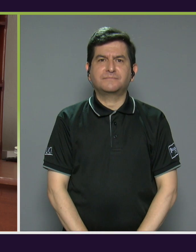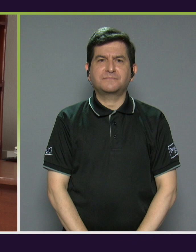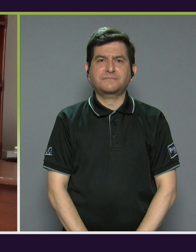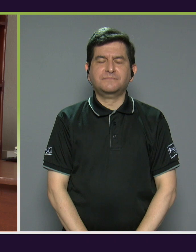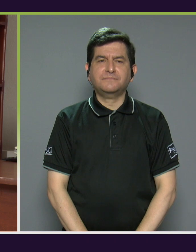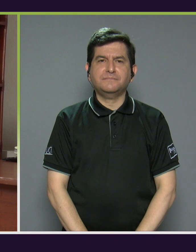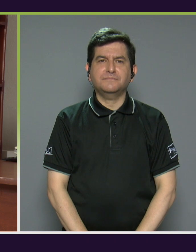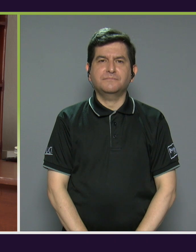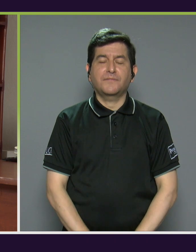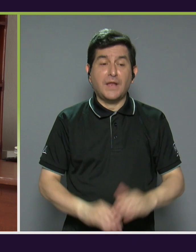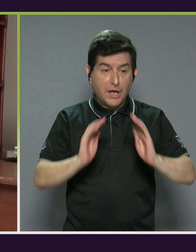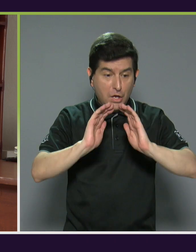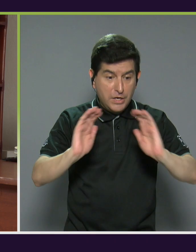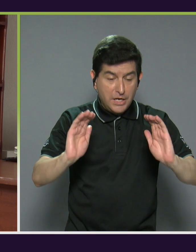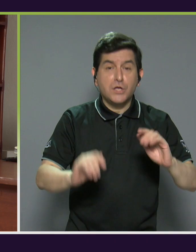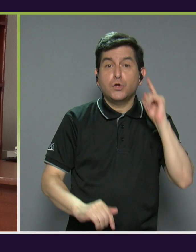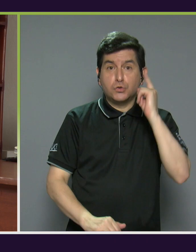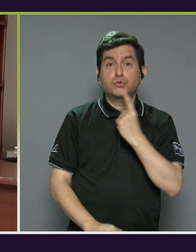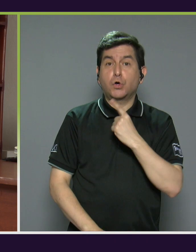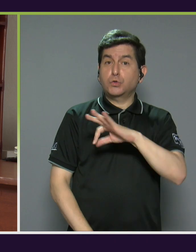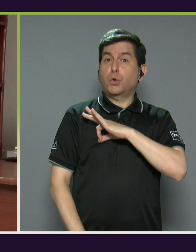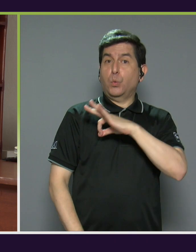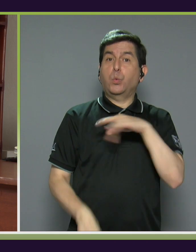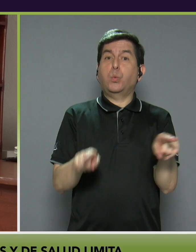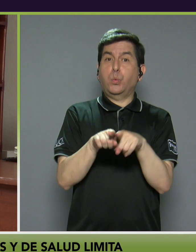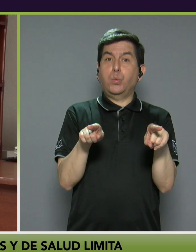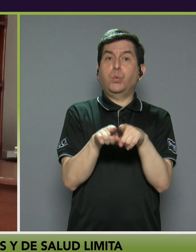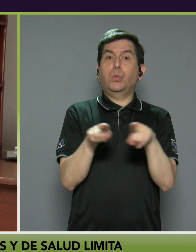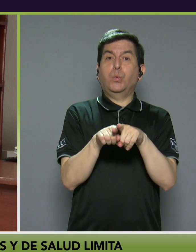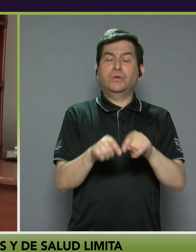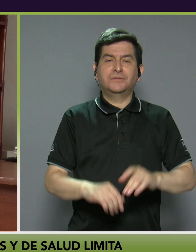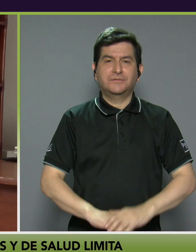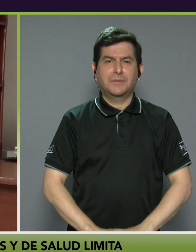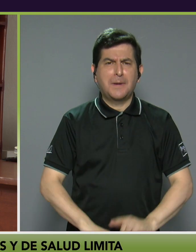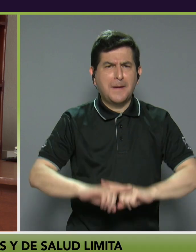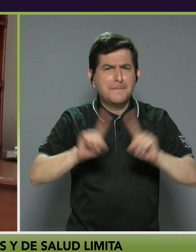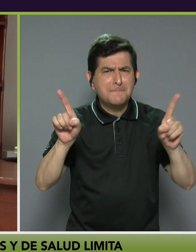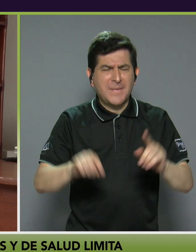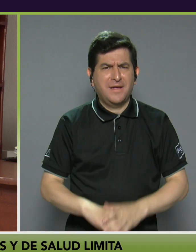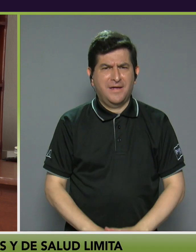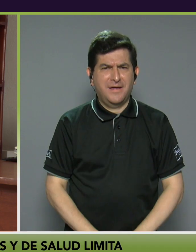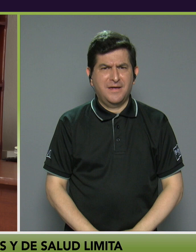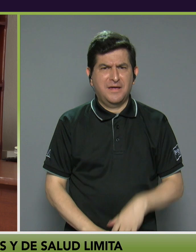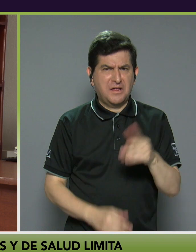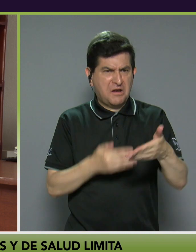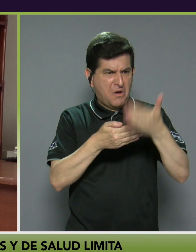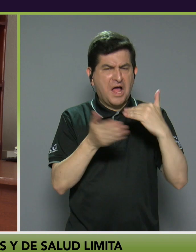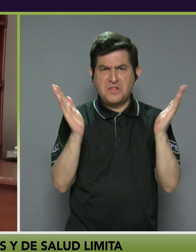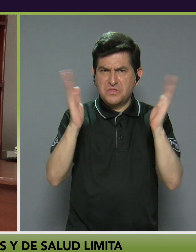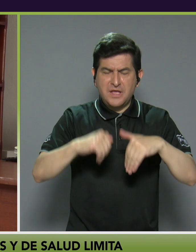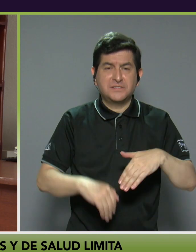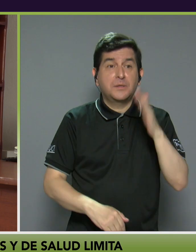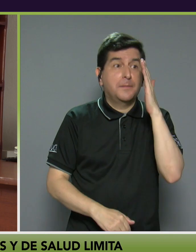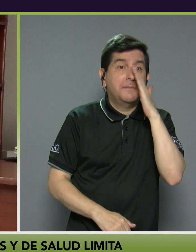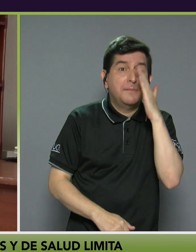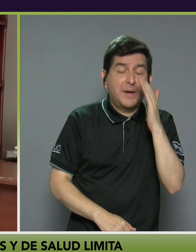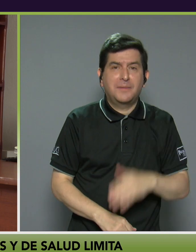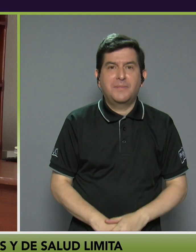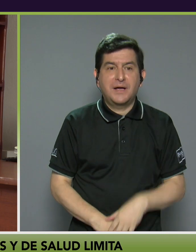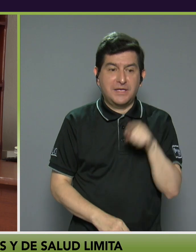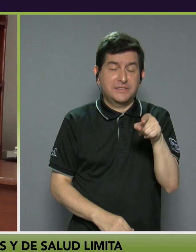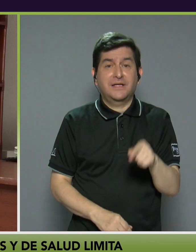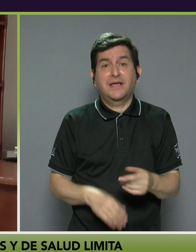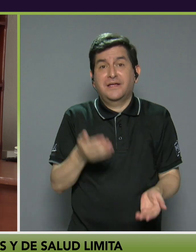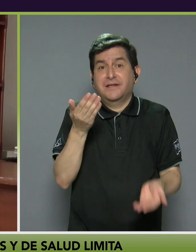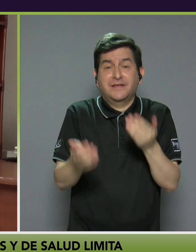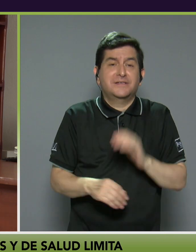que inclusive los niños sordos se beneficiaban de eso, ¿verdad? Pero hasta eso no había, sino que las mamás tenían que tomar